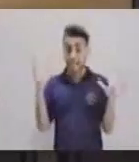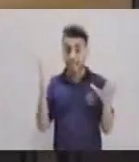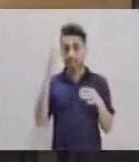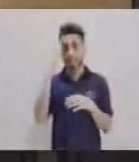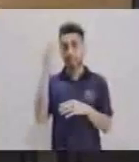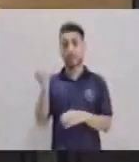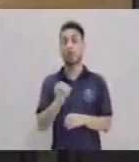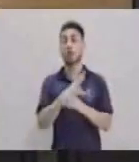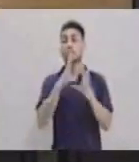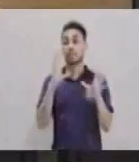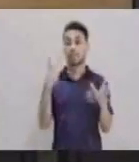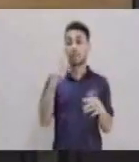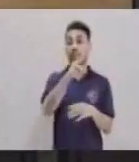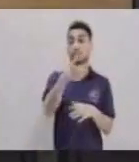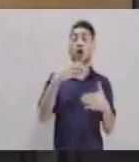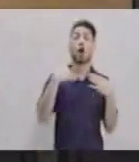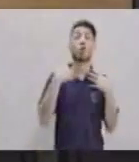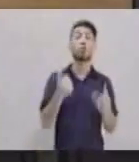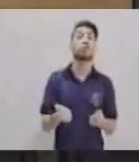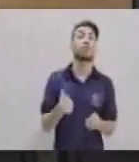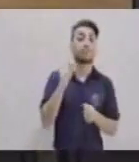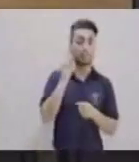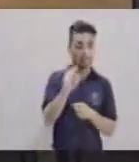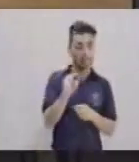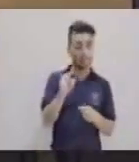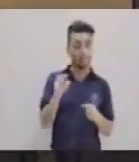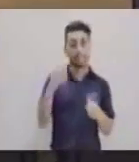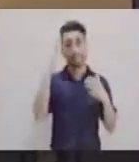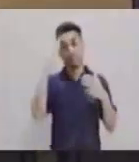Buenos días, ¿cómo está usted?